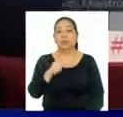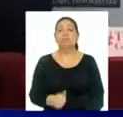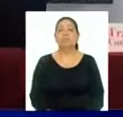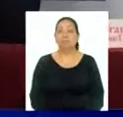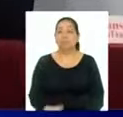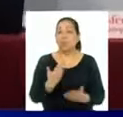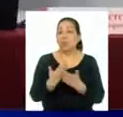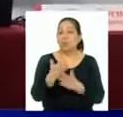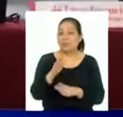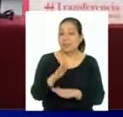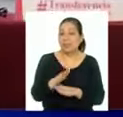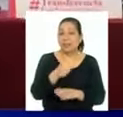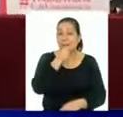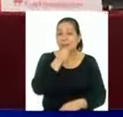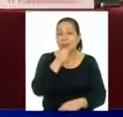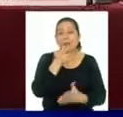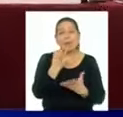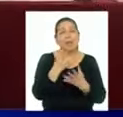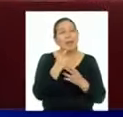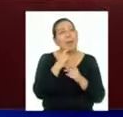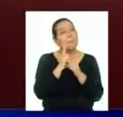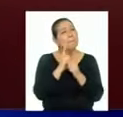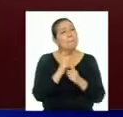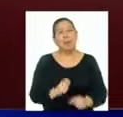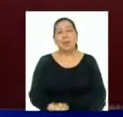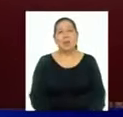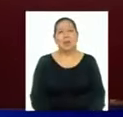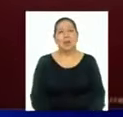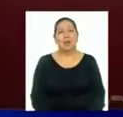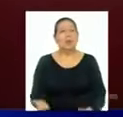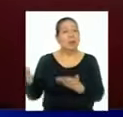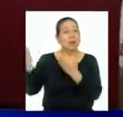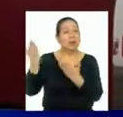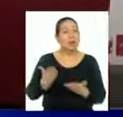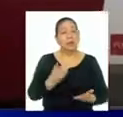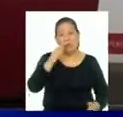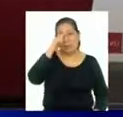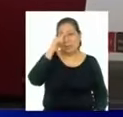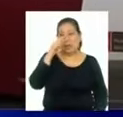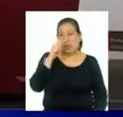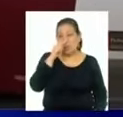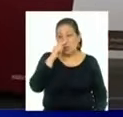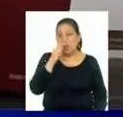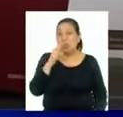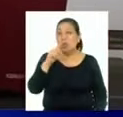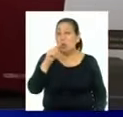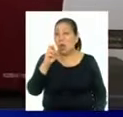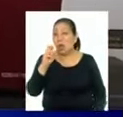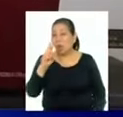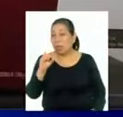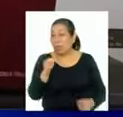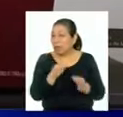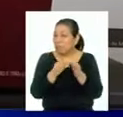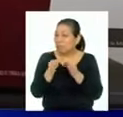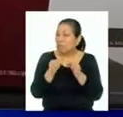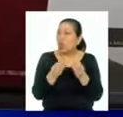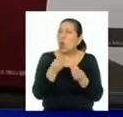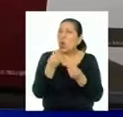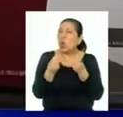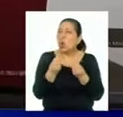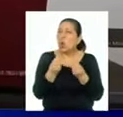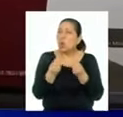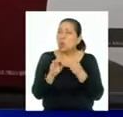Ministro, buenas tardes. Quería hacer incidencia en lo que es la extradición de Alejandro Toledo, si pudiera mencionar un poco más específico sobre cuáles